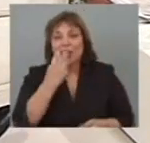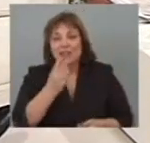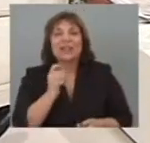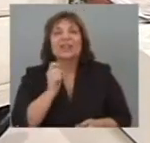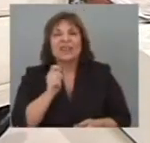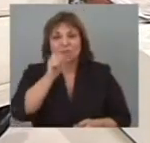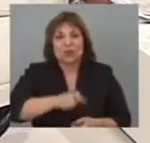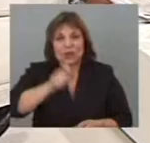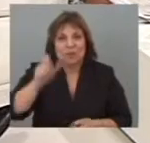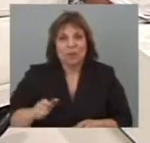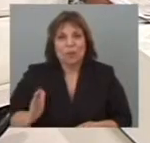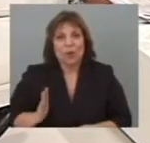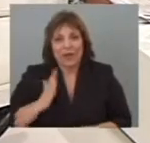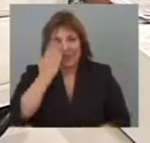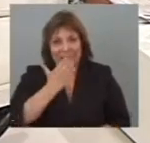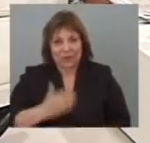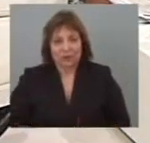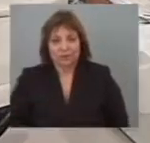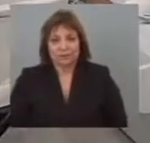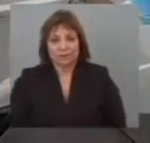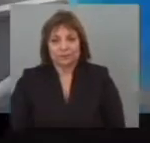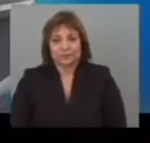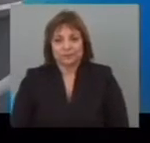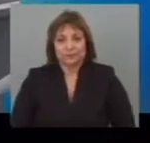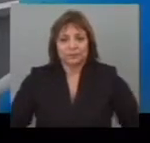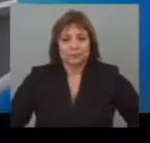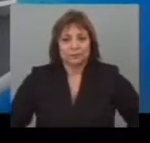quiénes son las Mujeres de Negro.